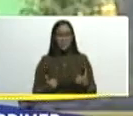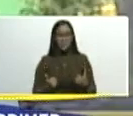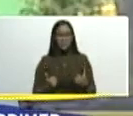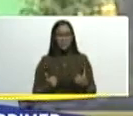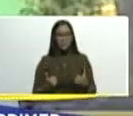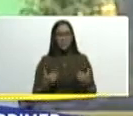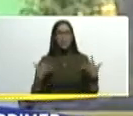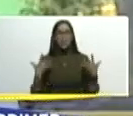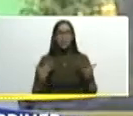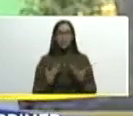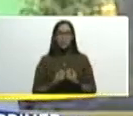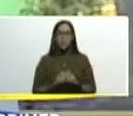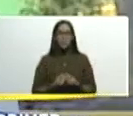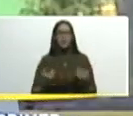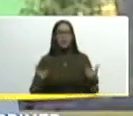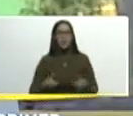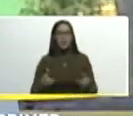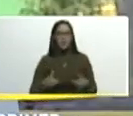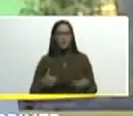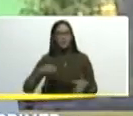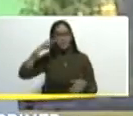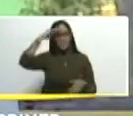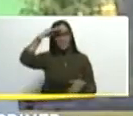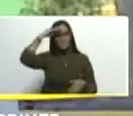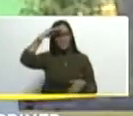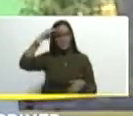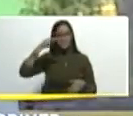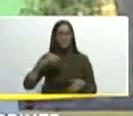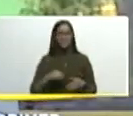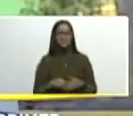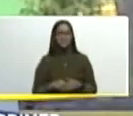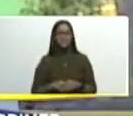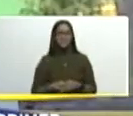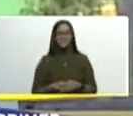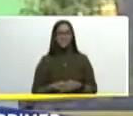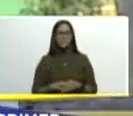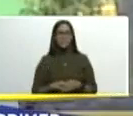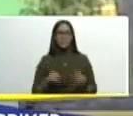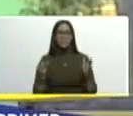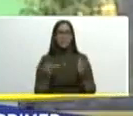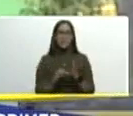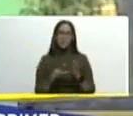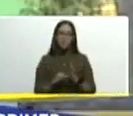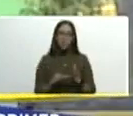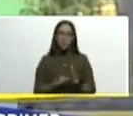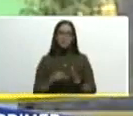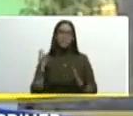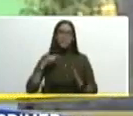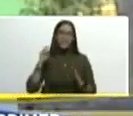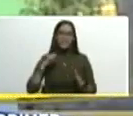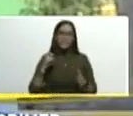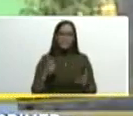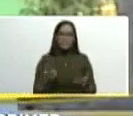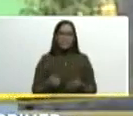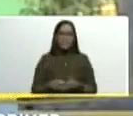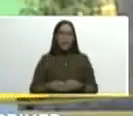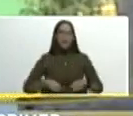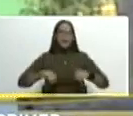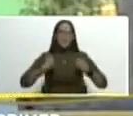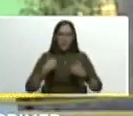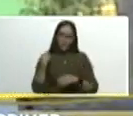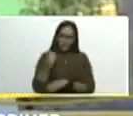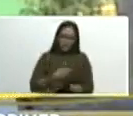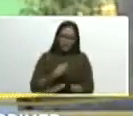con el esfuerzo militar, y donde amerita le metemos más inversión y